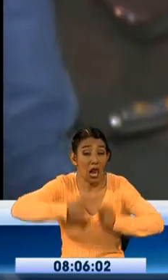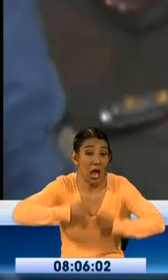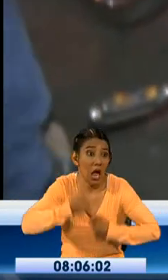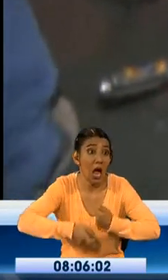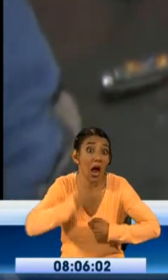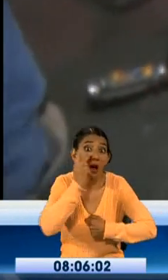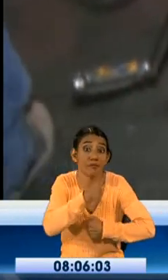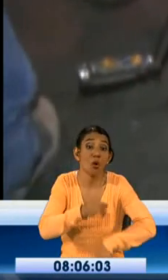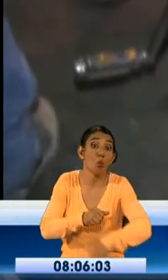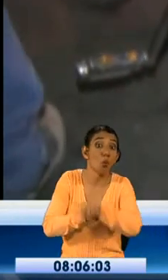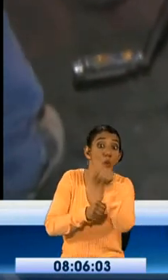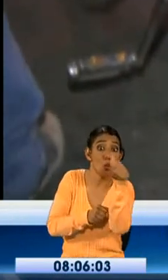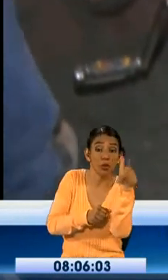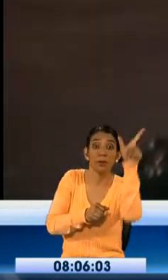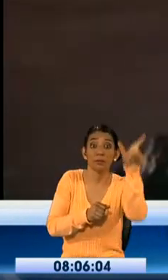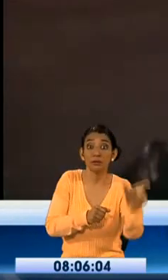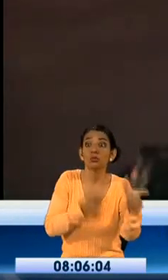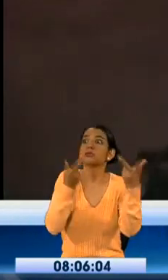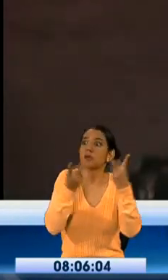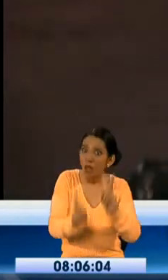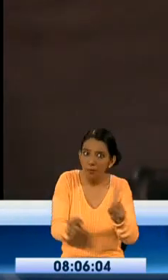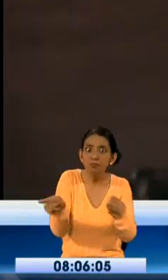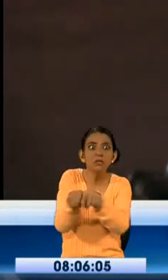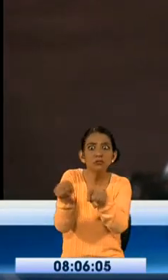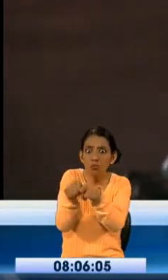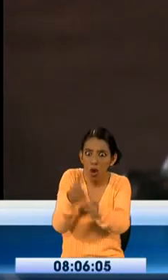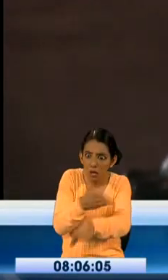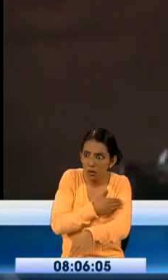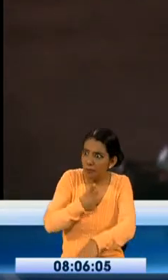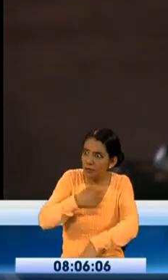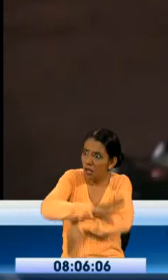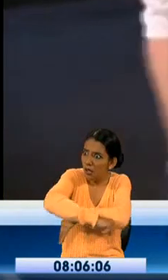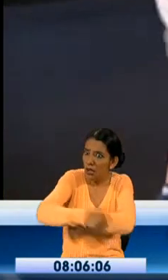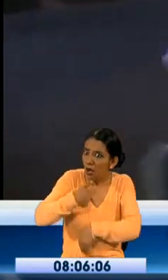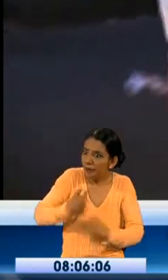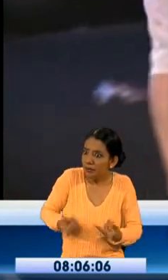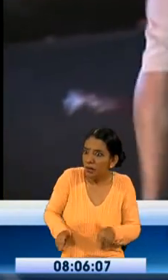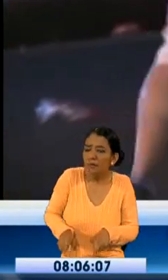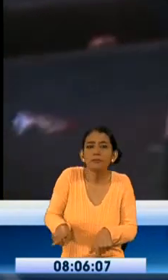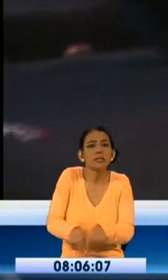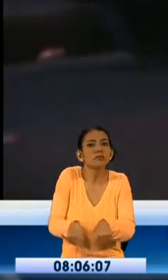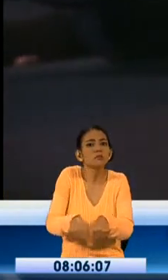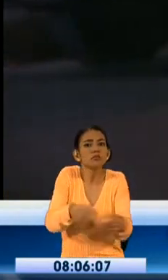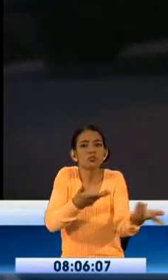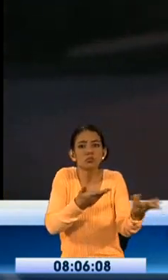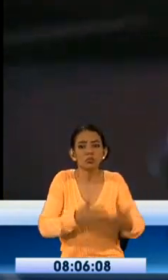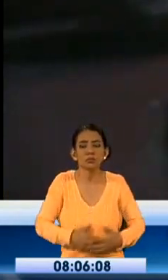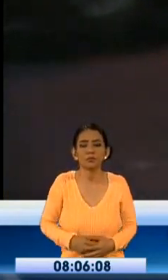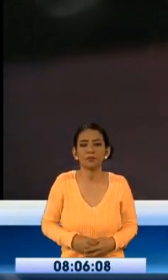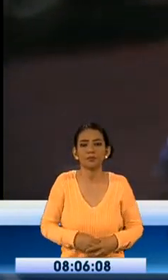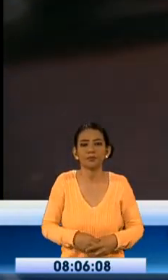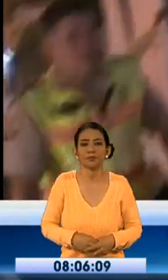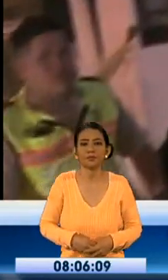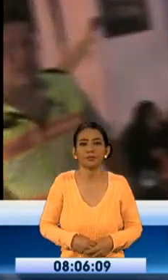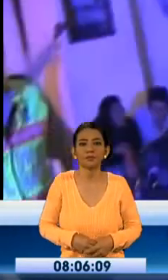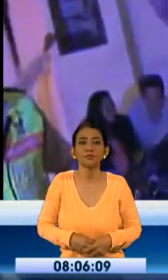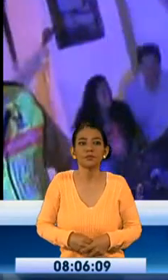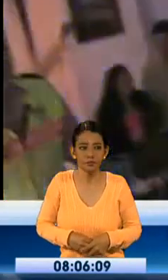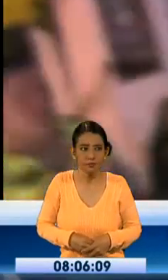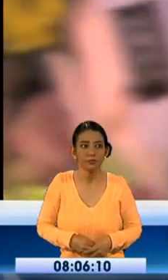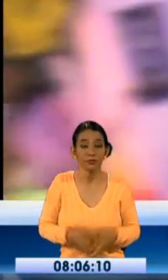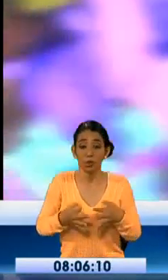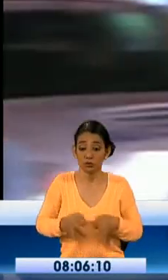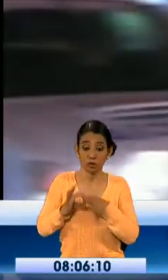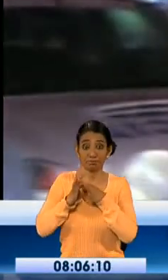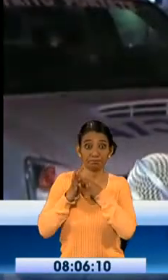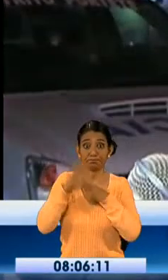que otros transeúntes también fueron víctimas de robo por parte de los mismos sospechosos. Inmediatamente el compañero